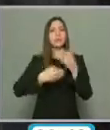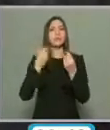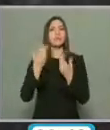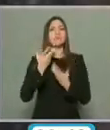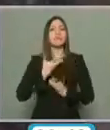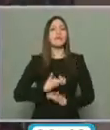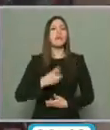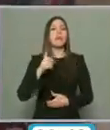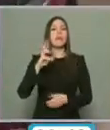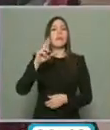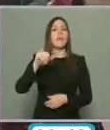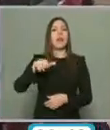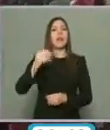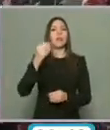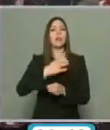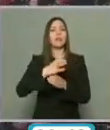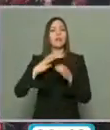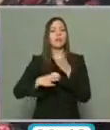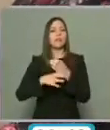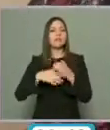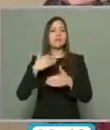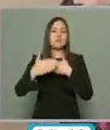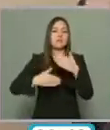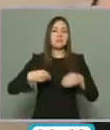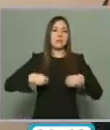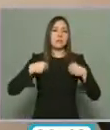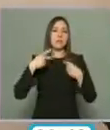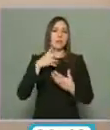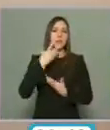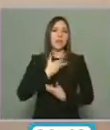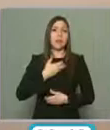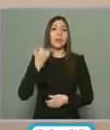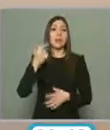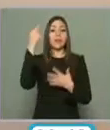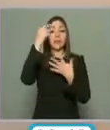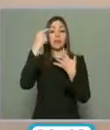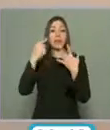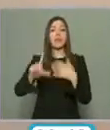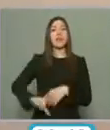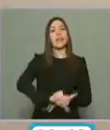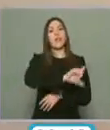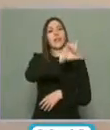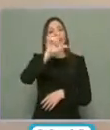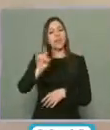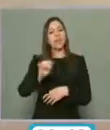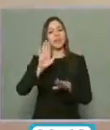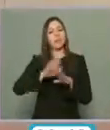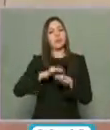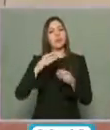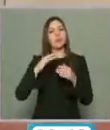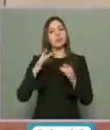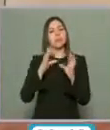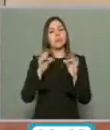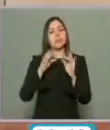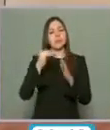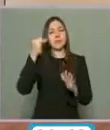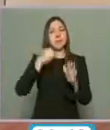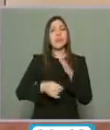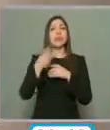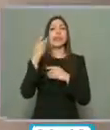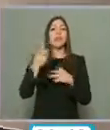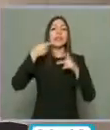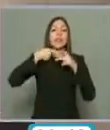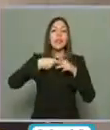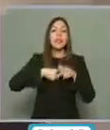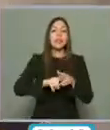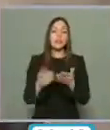dramas. Resultará de gran utilidad enumerarlos más adelante. Y así empieza